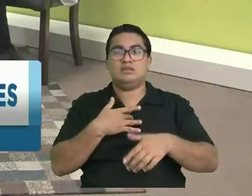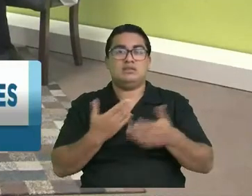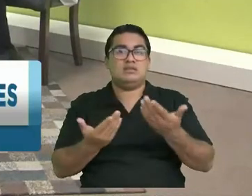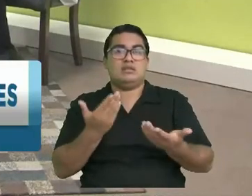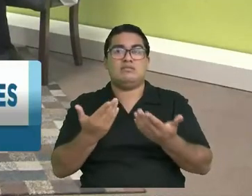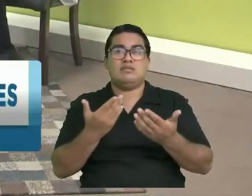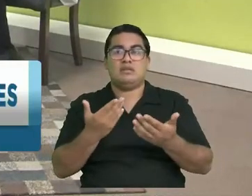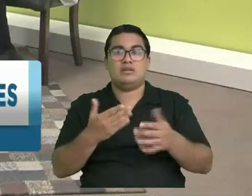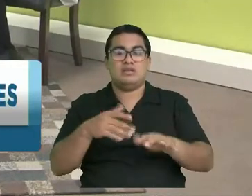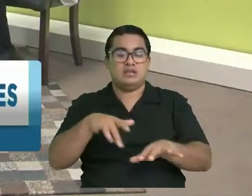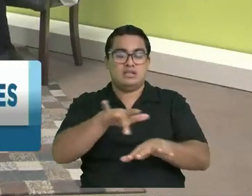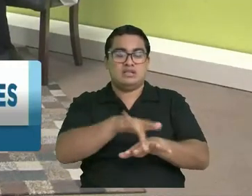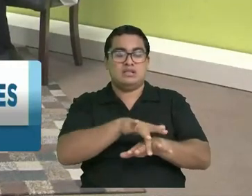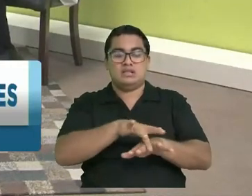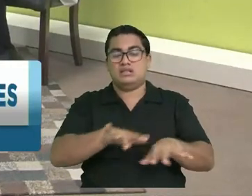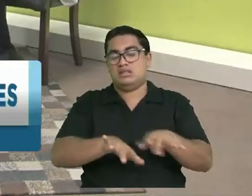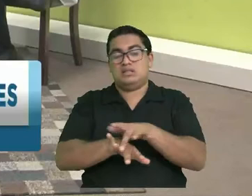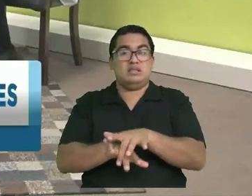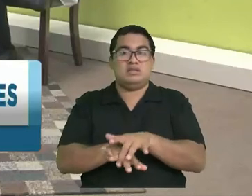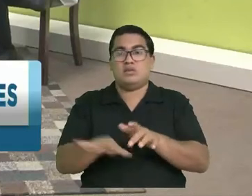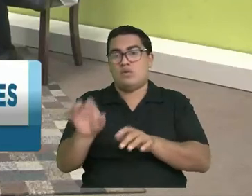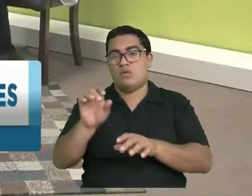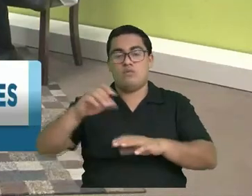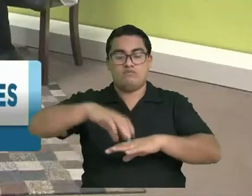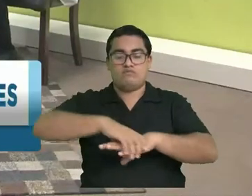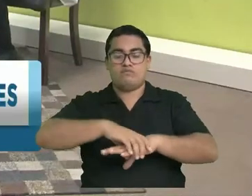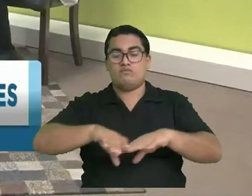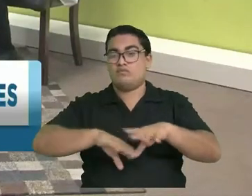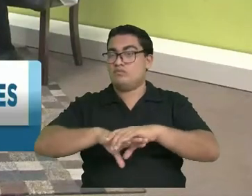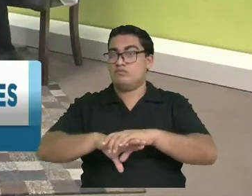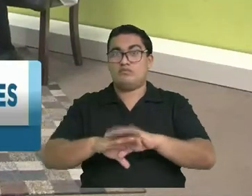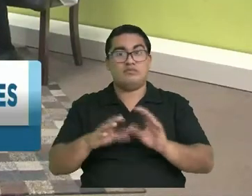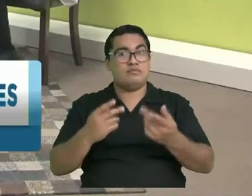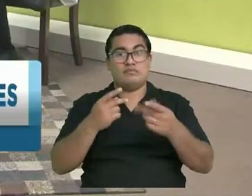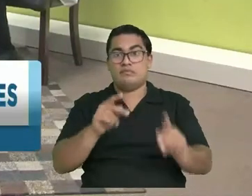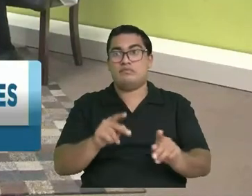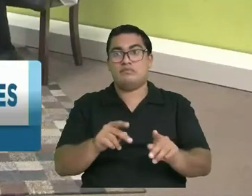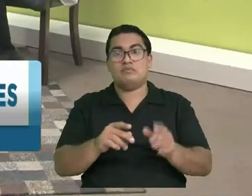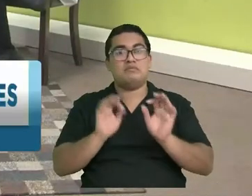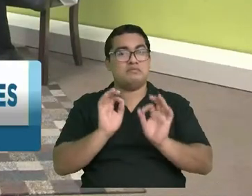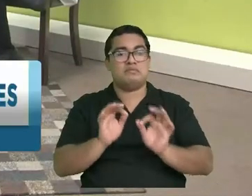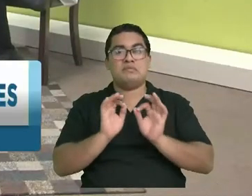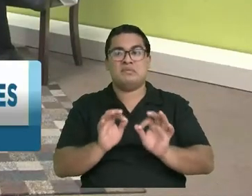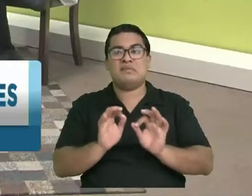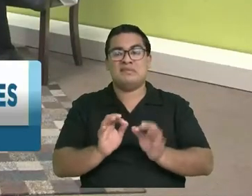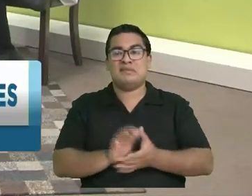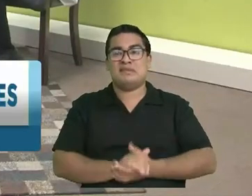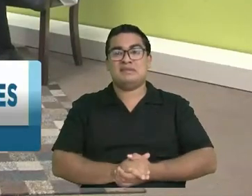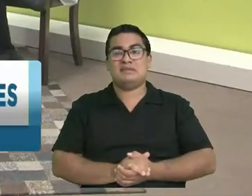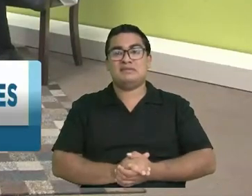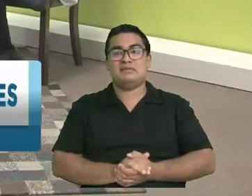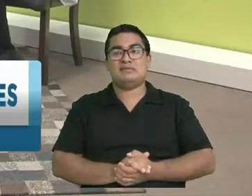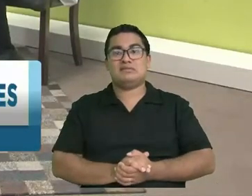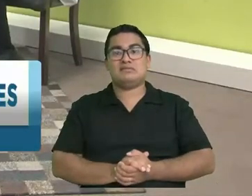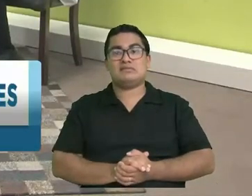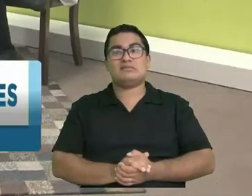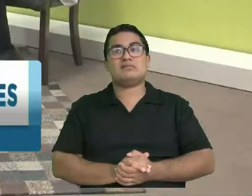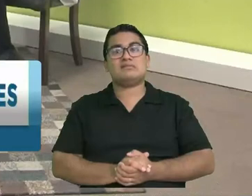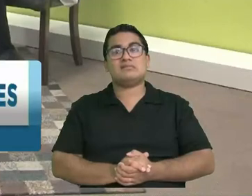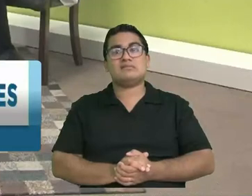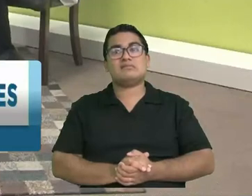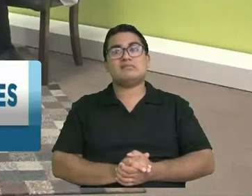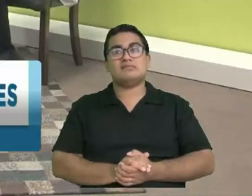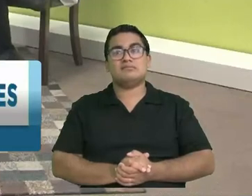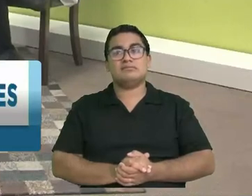vez algunas chinelitas de gancho. Uh-huh. Porque ahí que queda libre su pie, porque lo